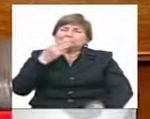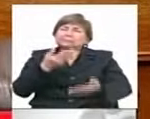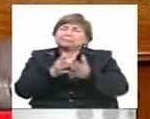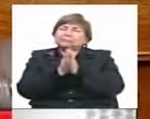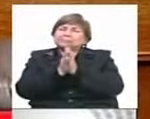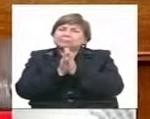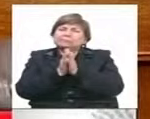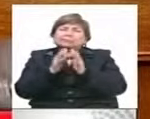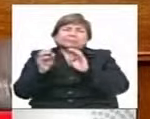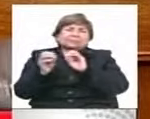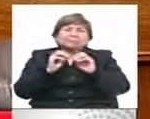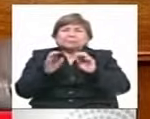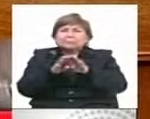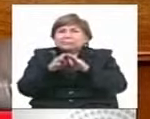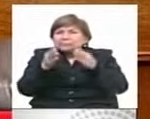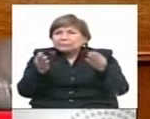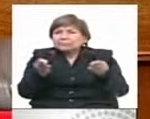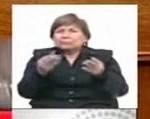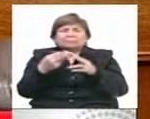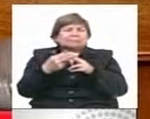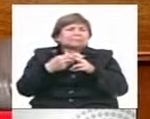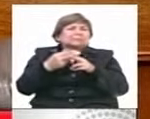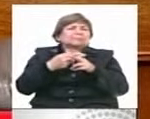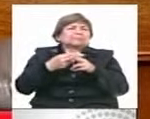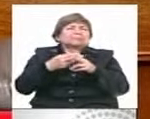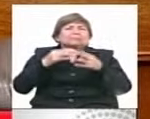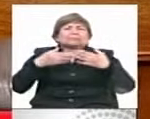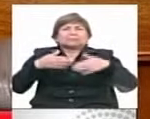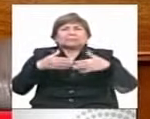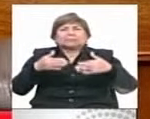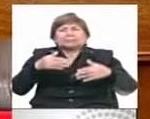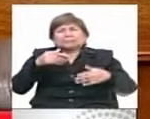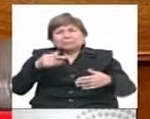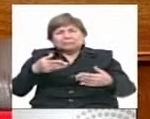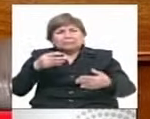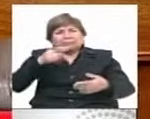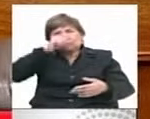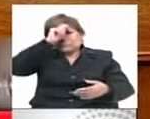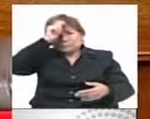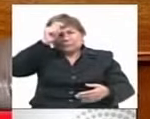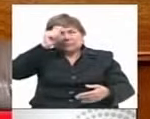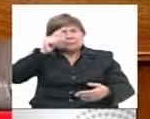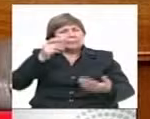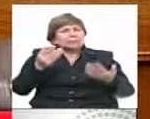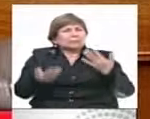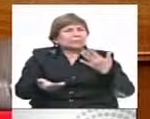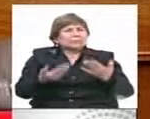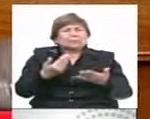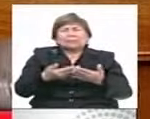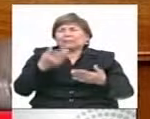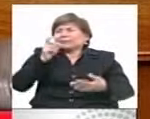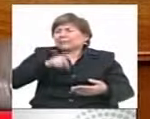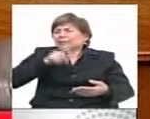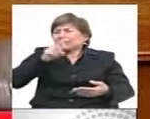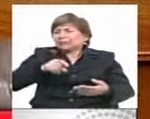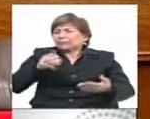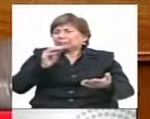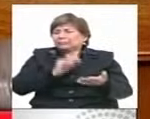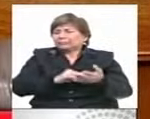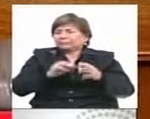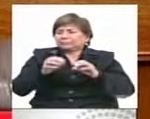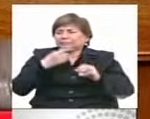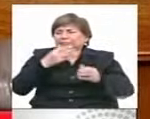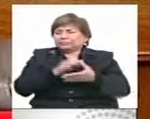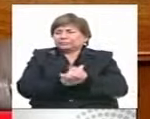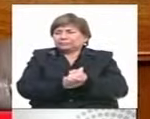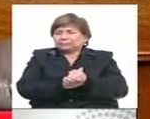que puedan reabrir pronto la frontera en Tumbes. Tenemos grandes necesidades y como ha hecho mención